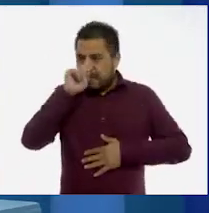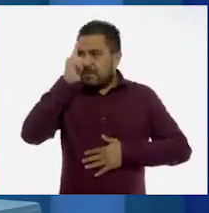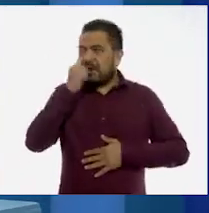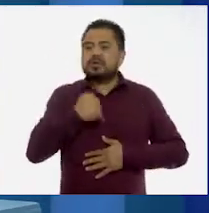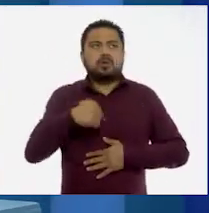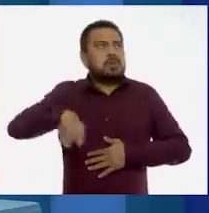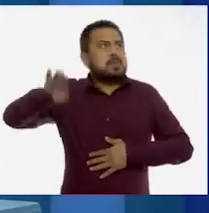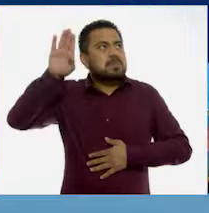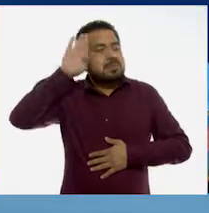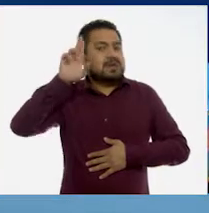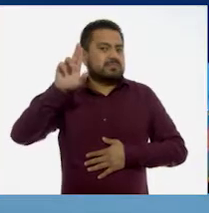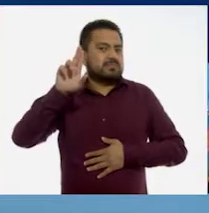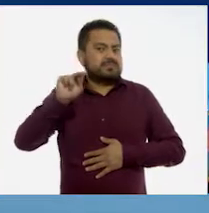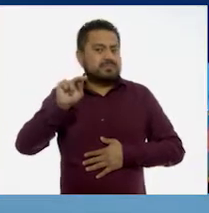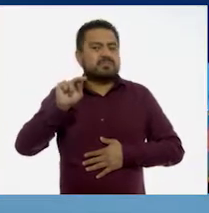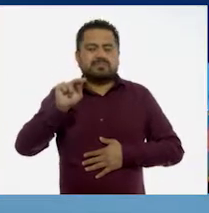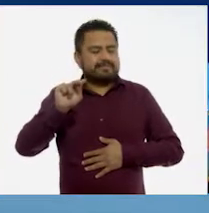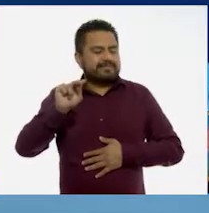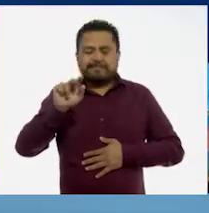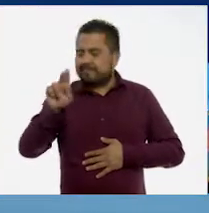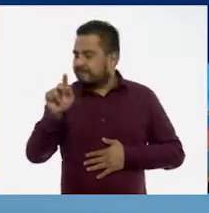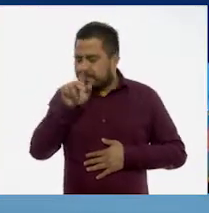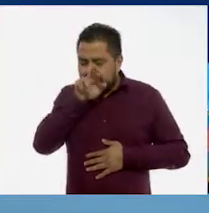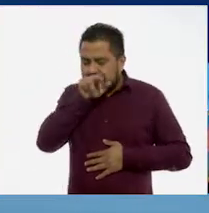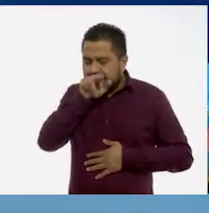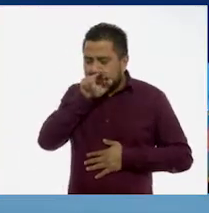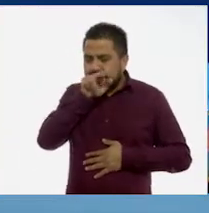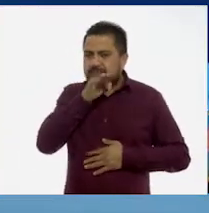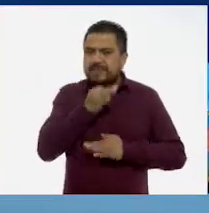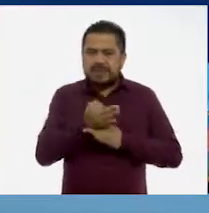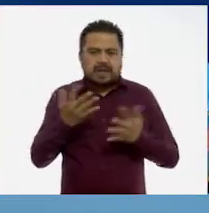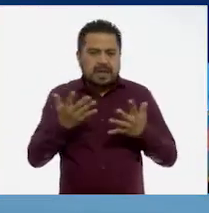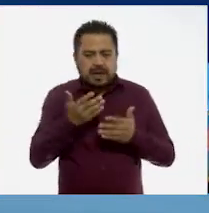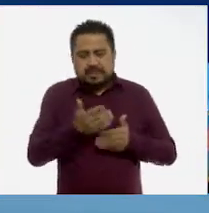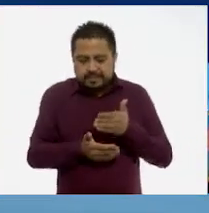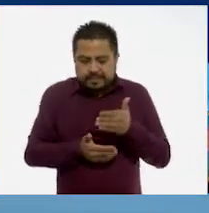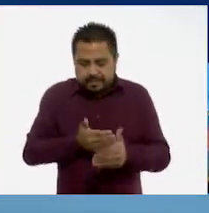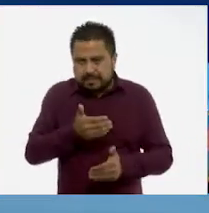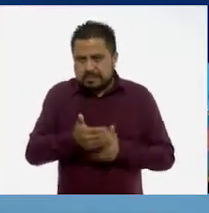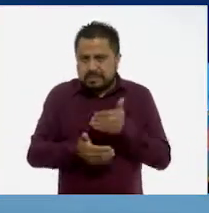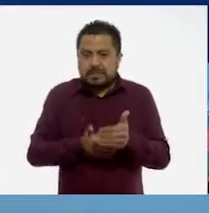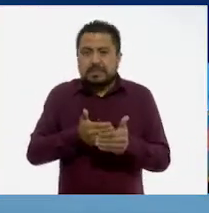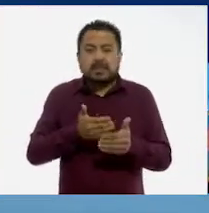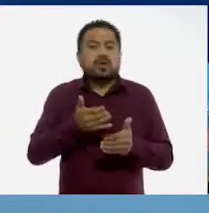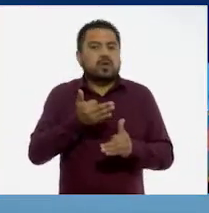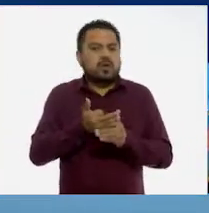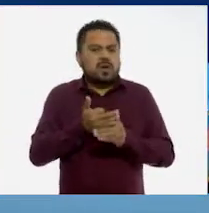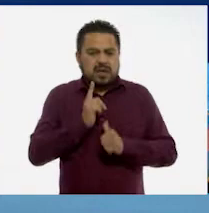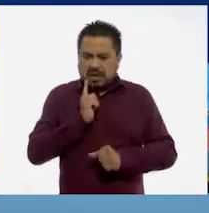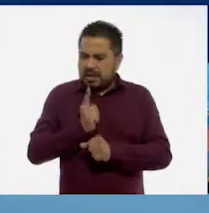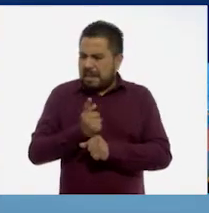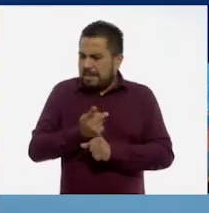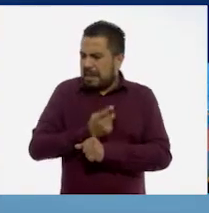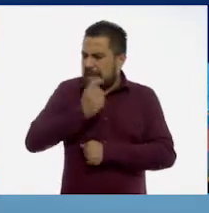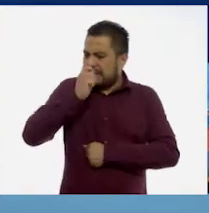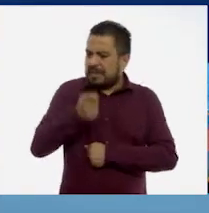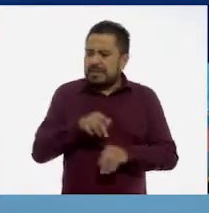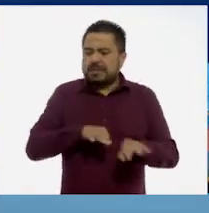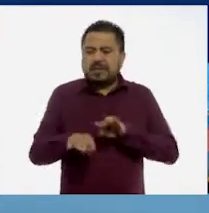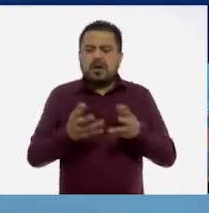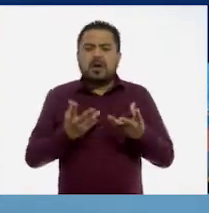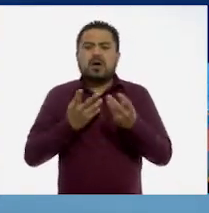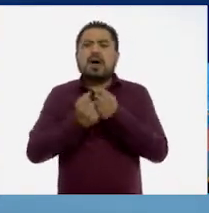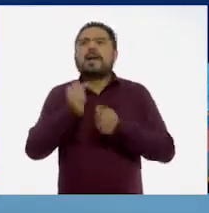yo pensé. No te preocupes, María. Vamos a hacerlo paso por paso y vamos a ver qué sucede. Trabajar con